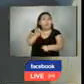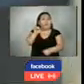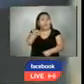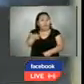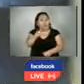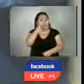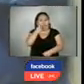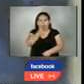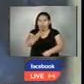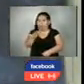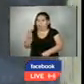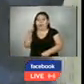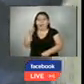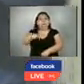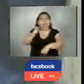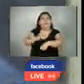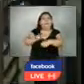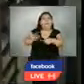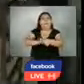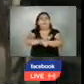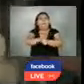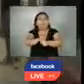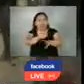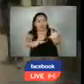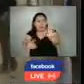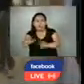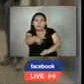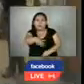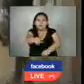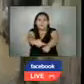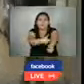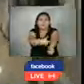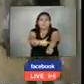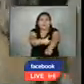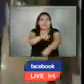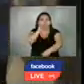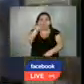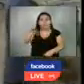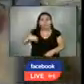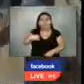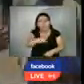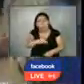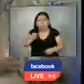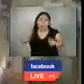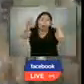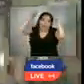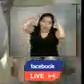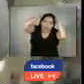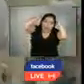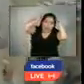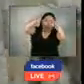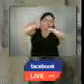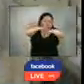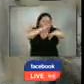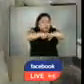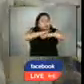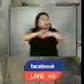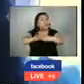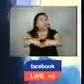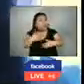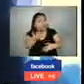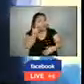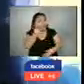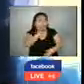más elevada a lo largo de la pandemia. En algunos hospitales del país, el personal médico y enfermero alerta sobre las complicaciones que